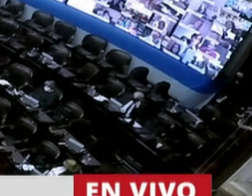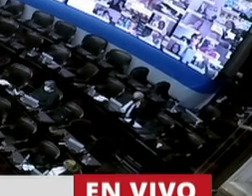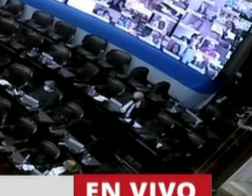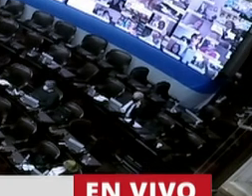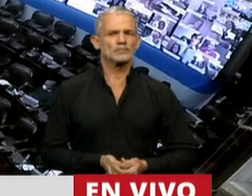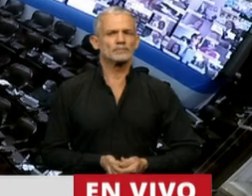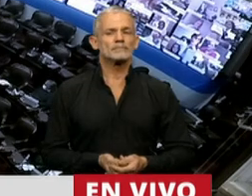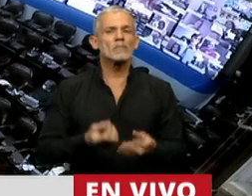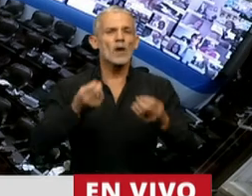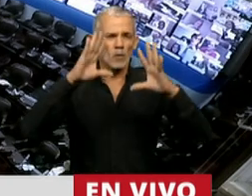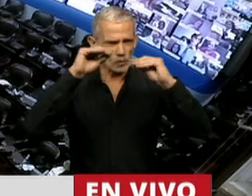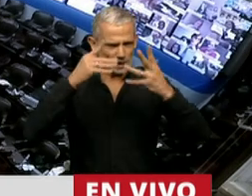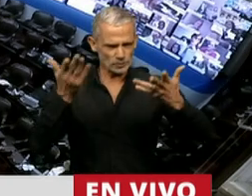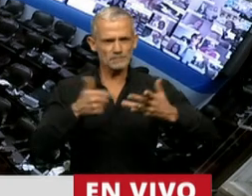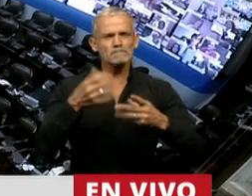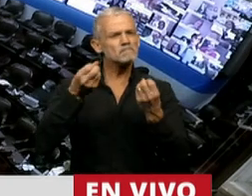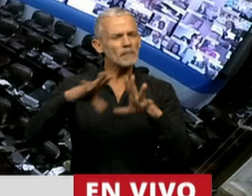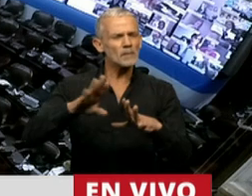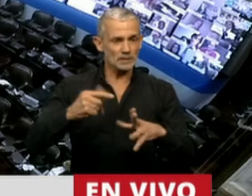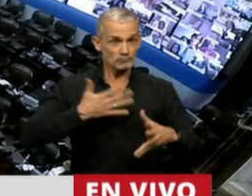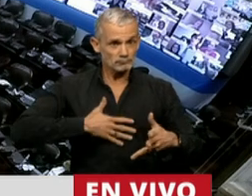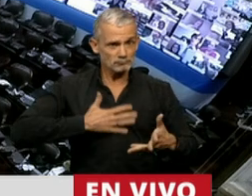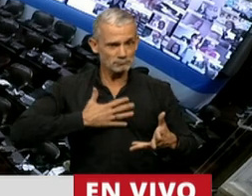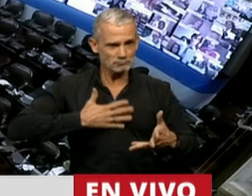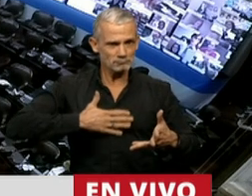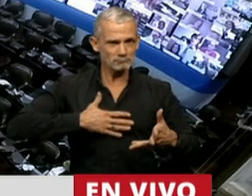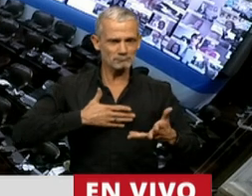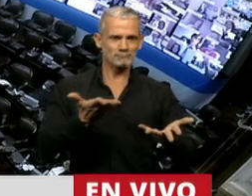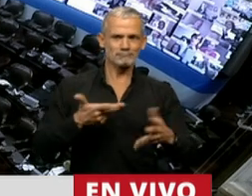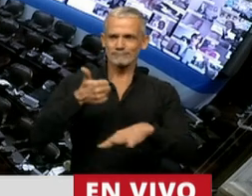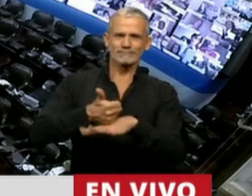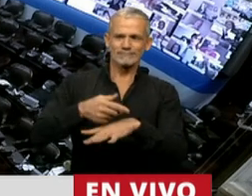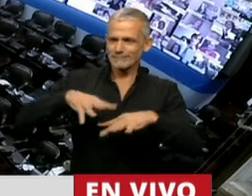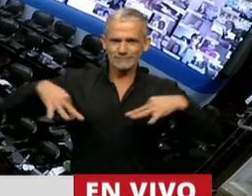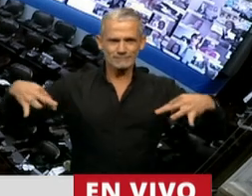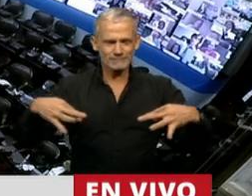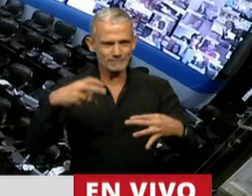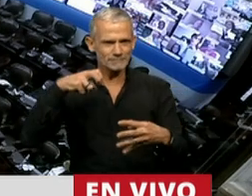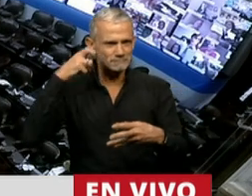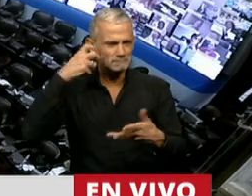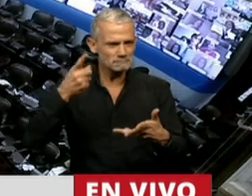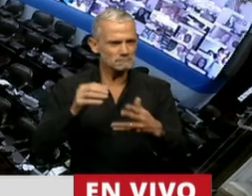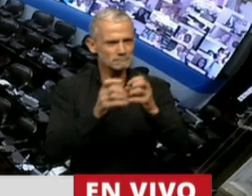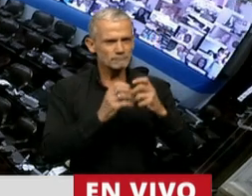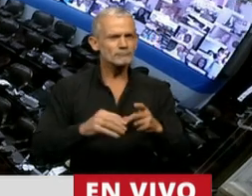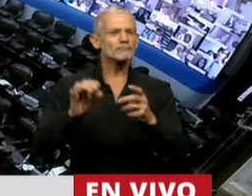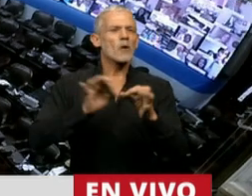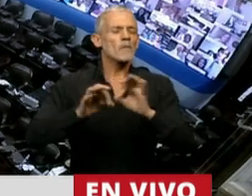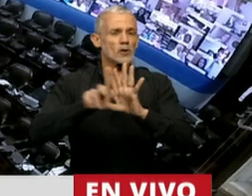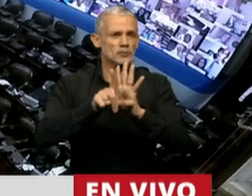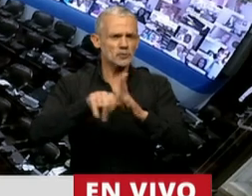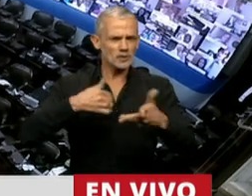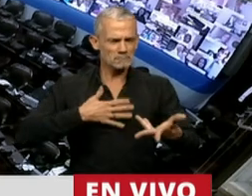presidente la verdad me alegra muchísimo que estemos tratando este proyecto hoy en la